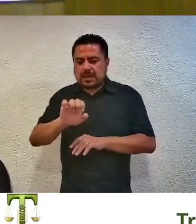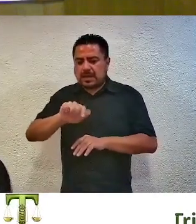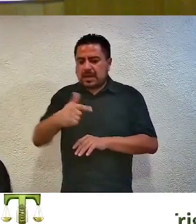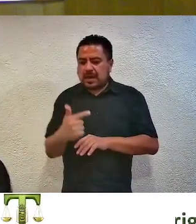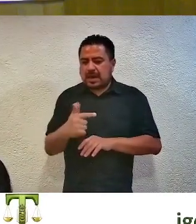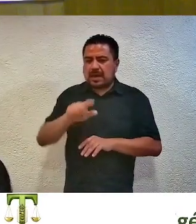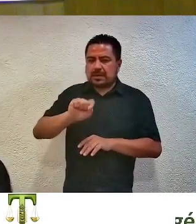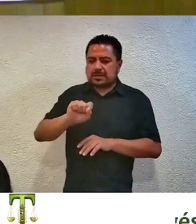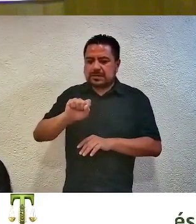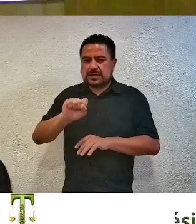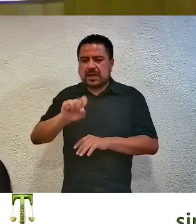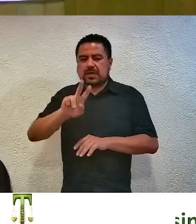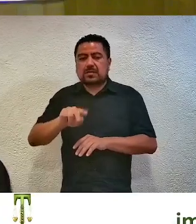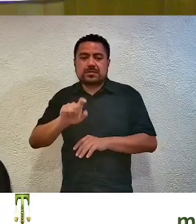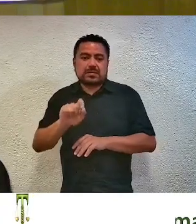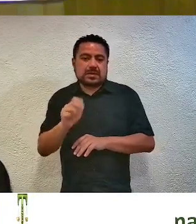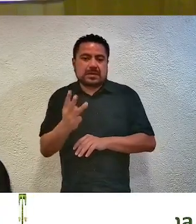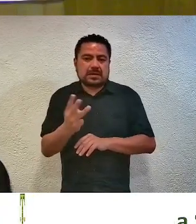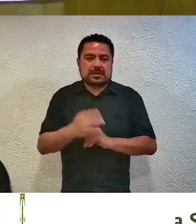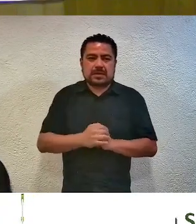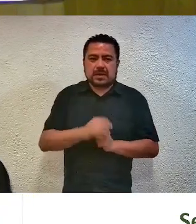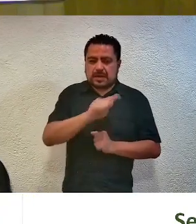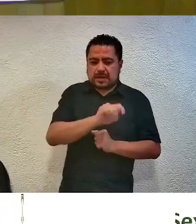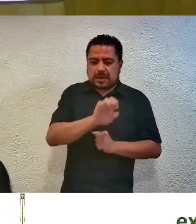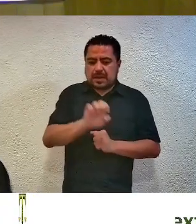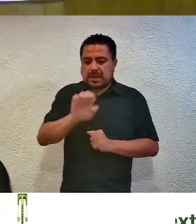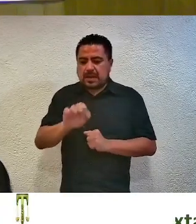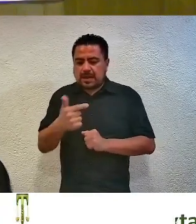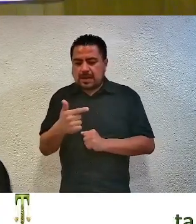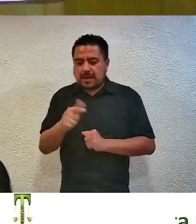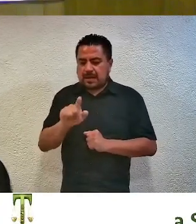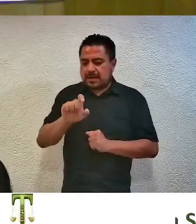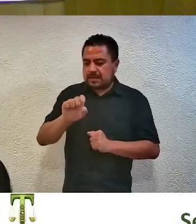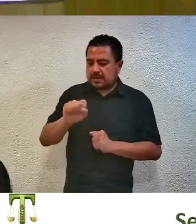TE/GEC 60/2023 y TE/GEC